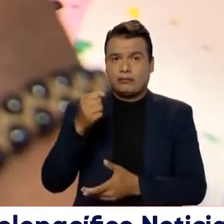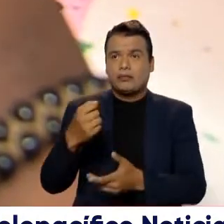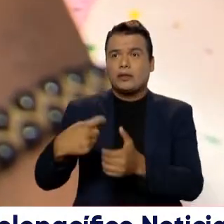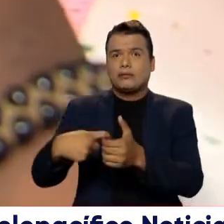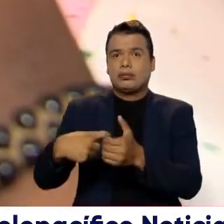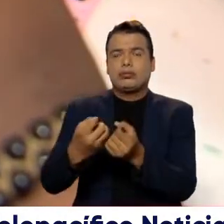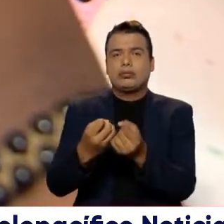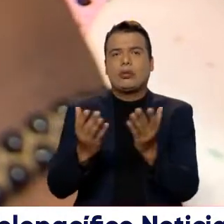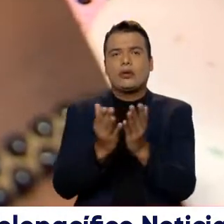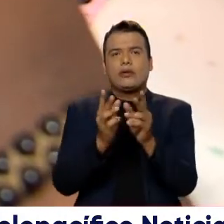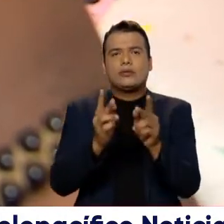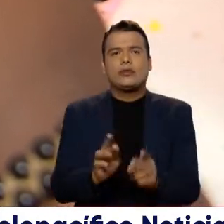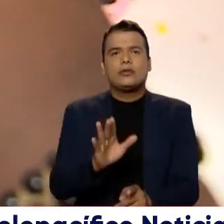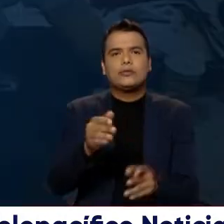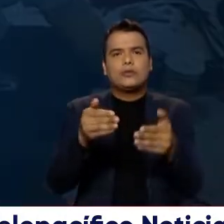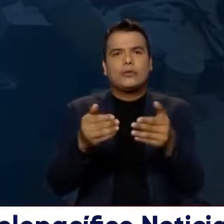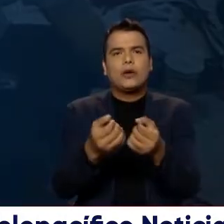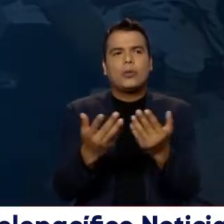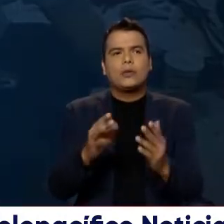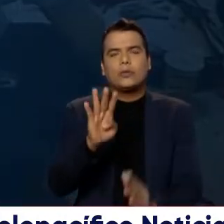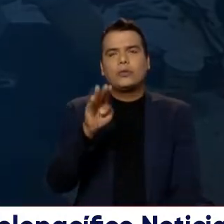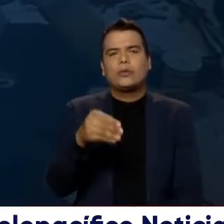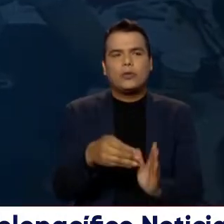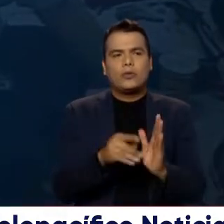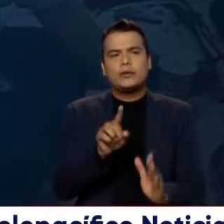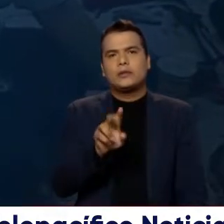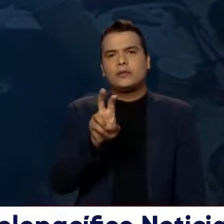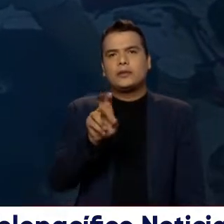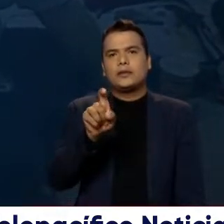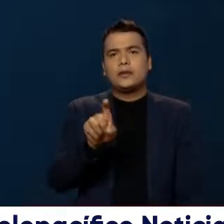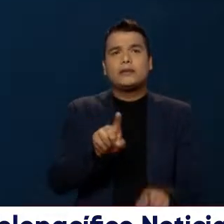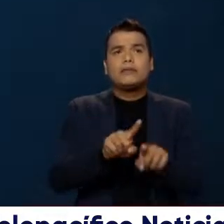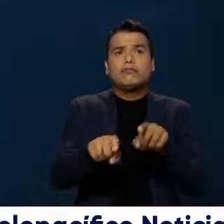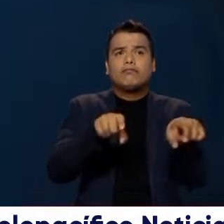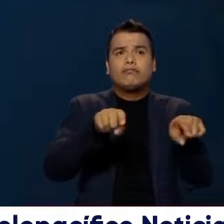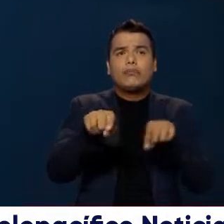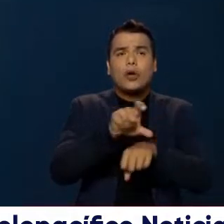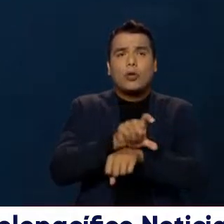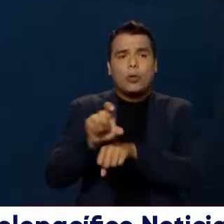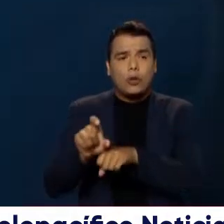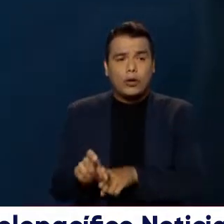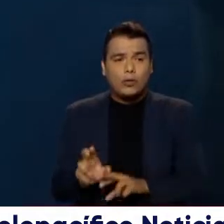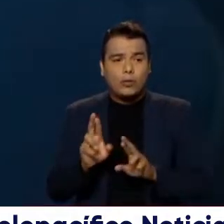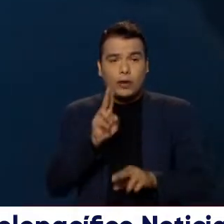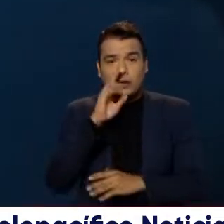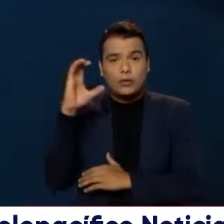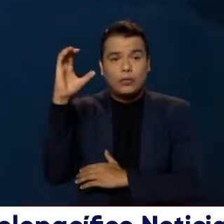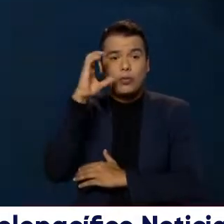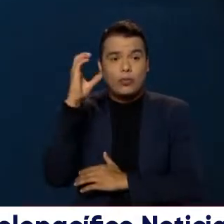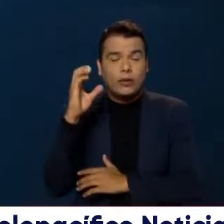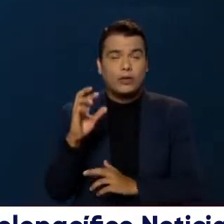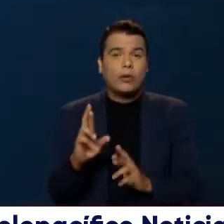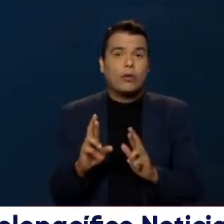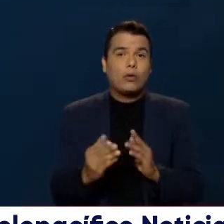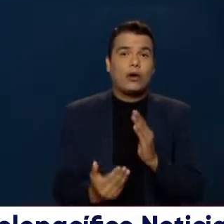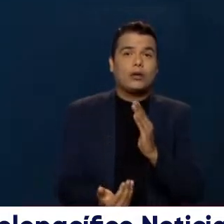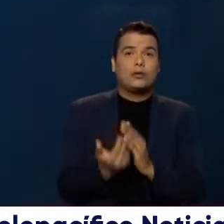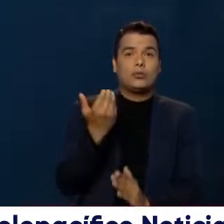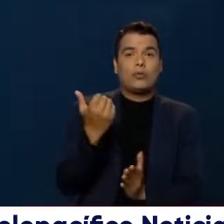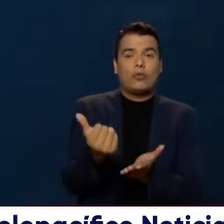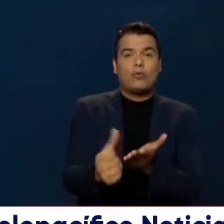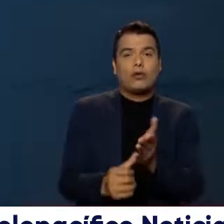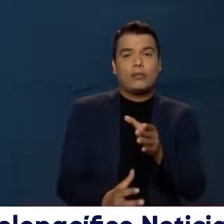a 4.176 infantes en diferentes instituciones y espera que el Gobierno Nacional avale un programa de